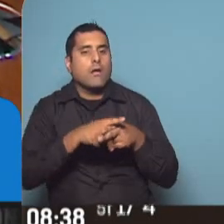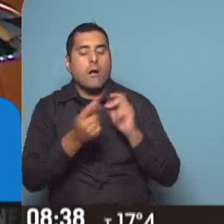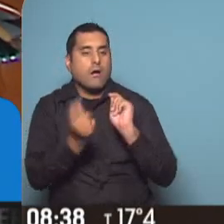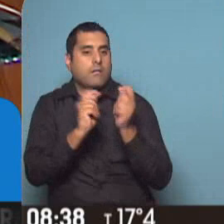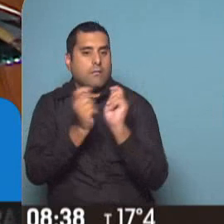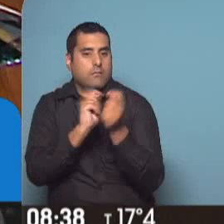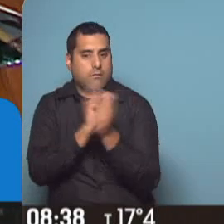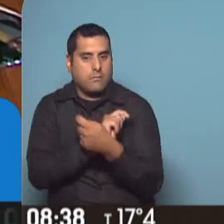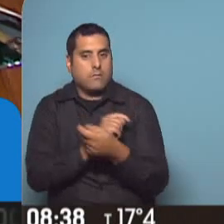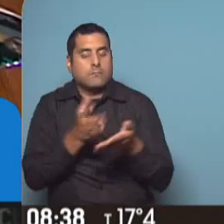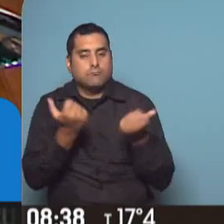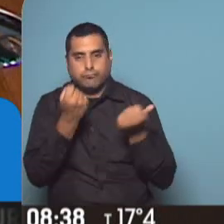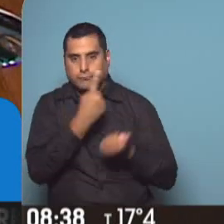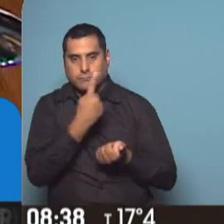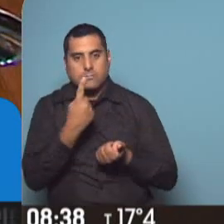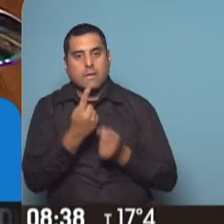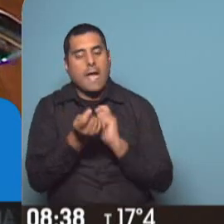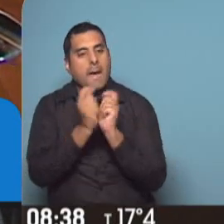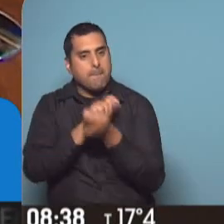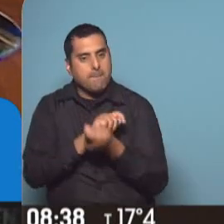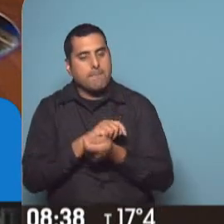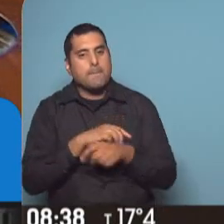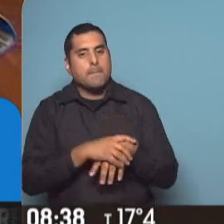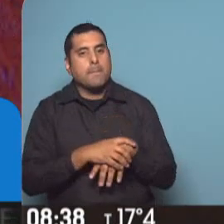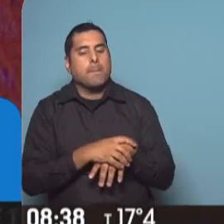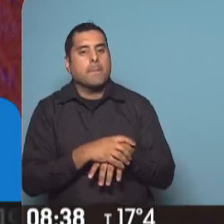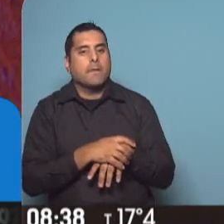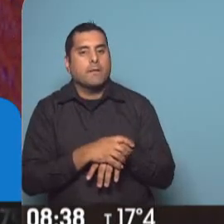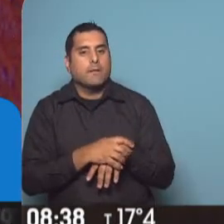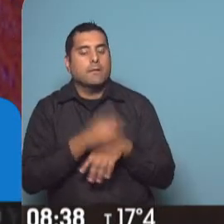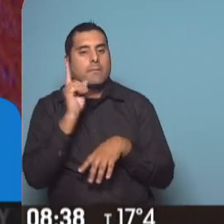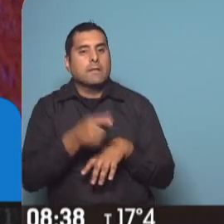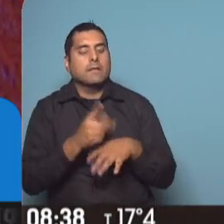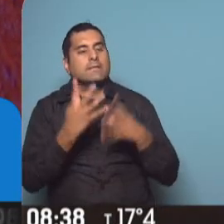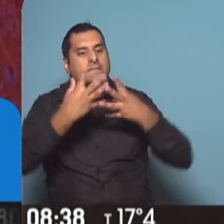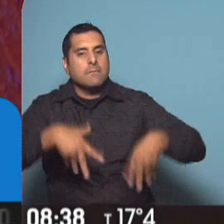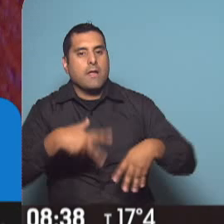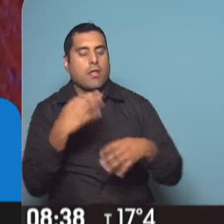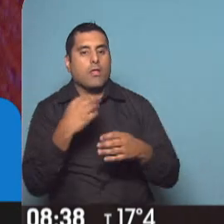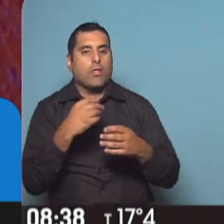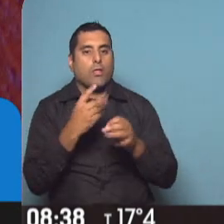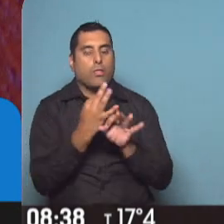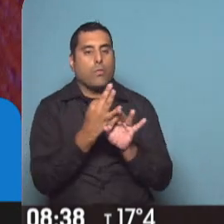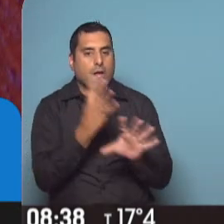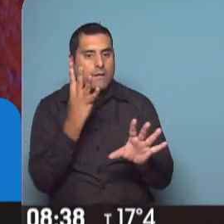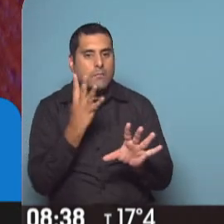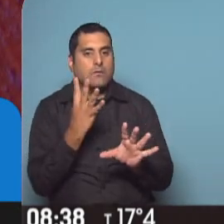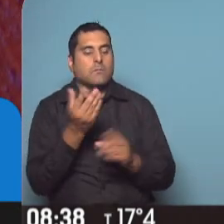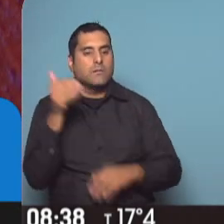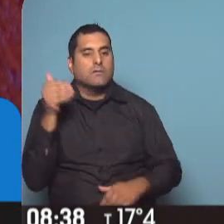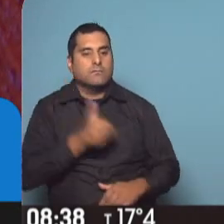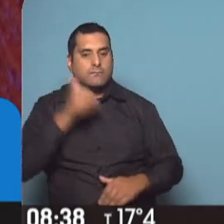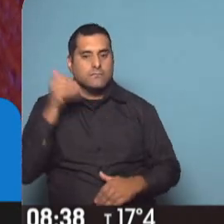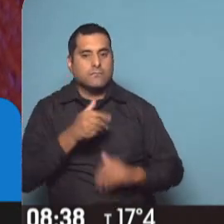va mucho más rápido la tecnología que lo que vale el cambio del sistema educativo entonces siempre el sistema educativo muy muy atrás